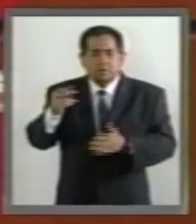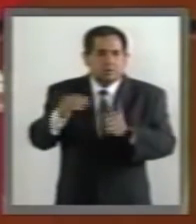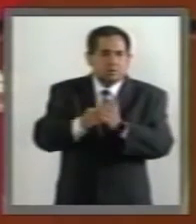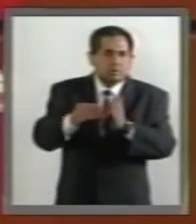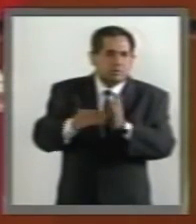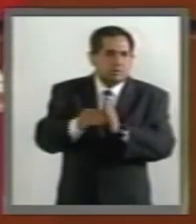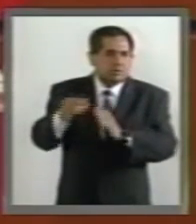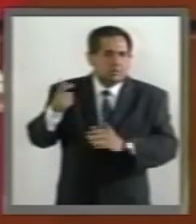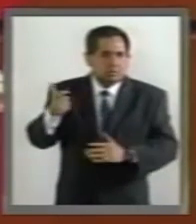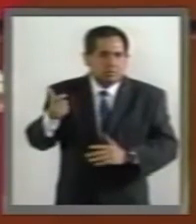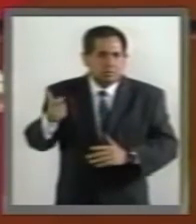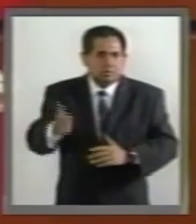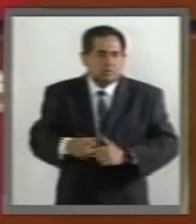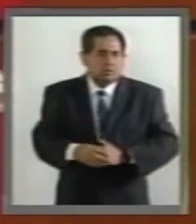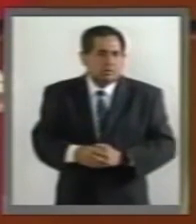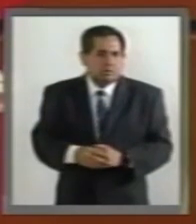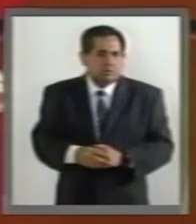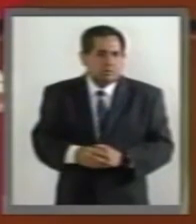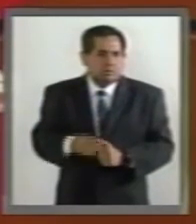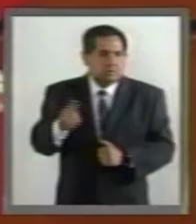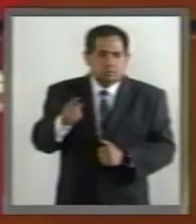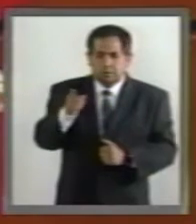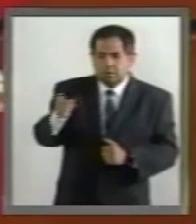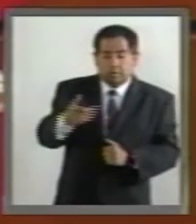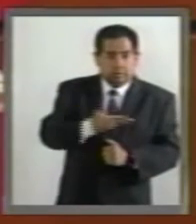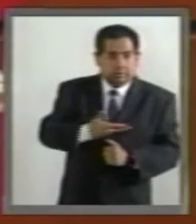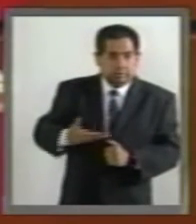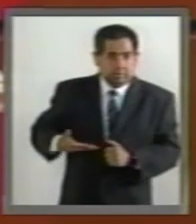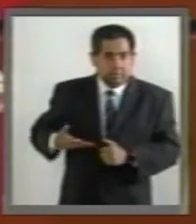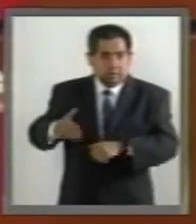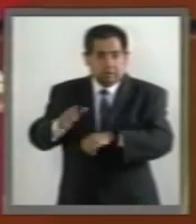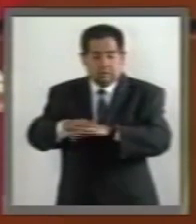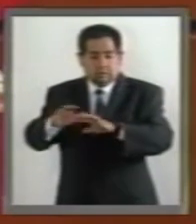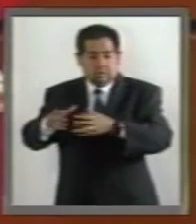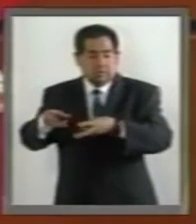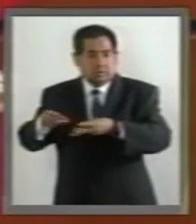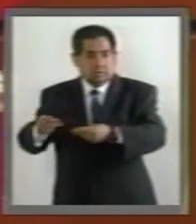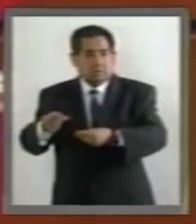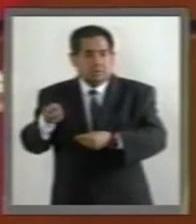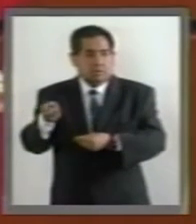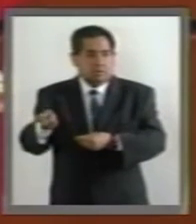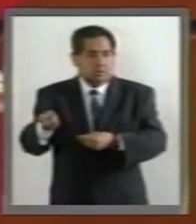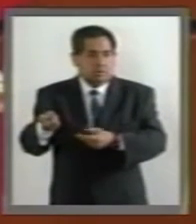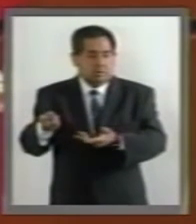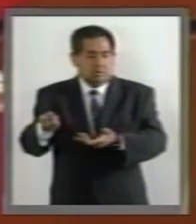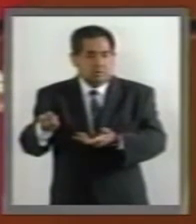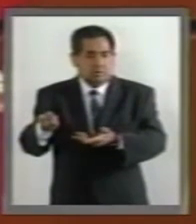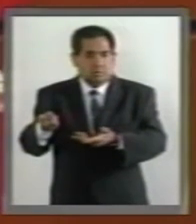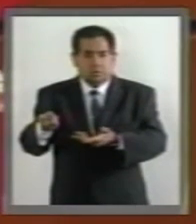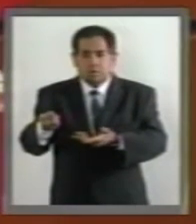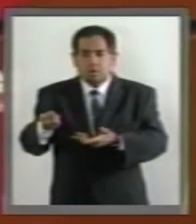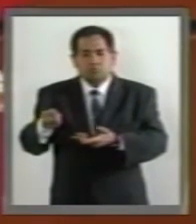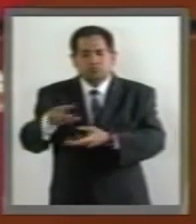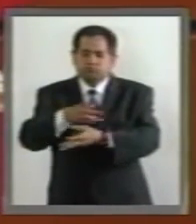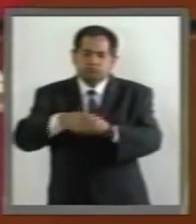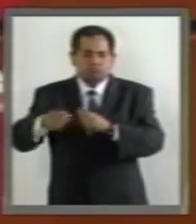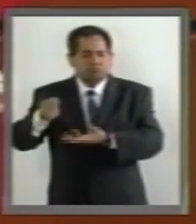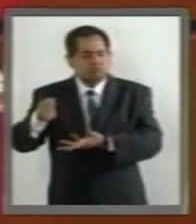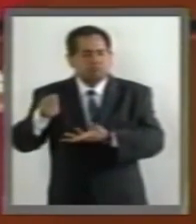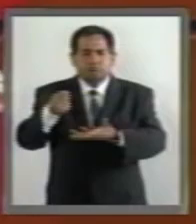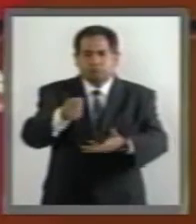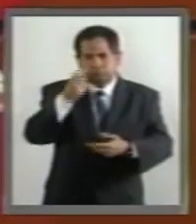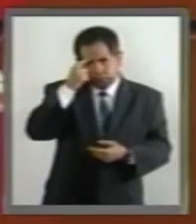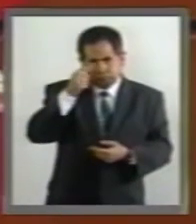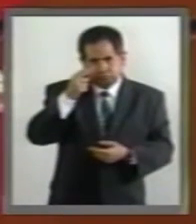de pesos que el presidente señaló costaría, por ejemplo, el subsidio que se